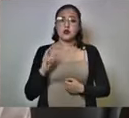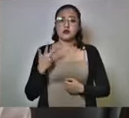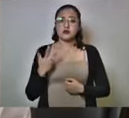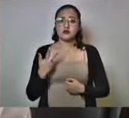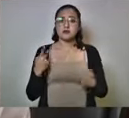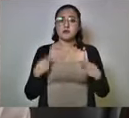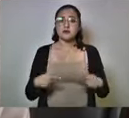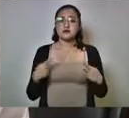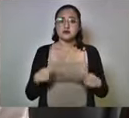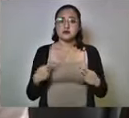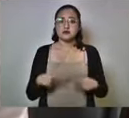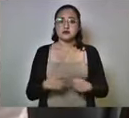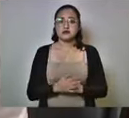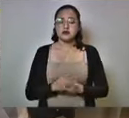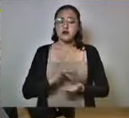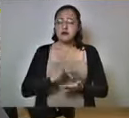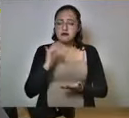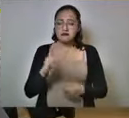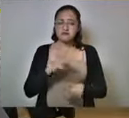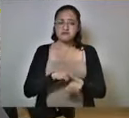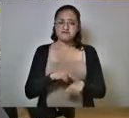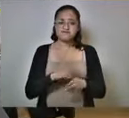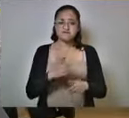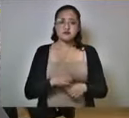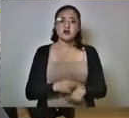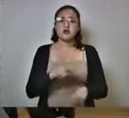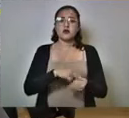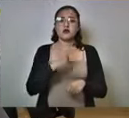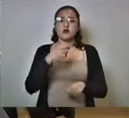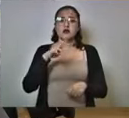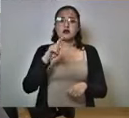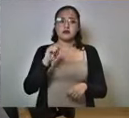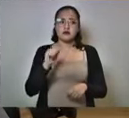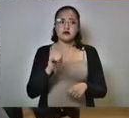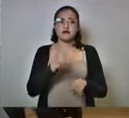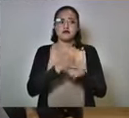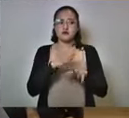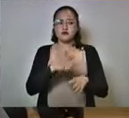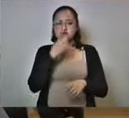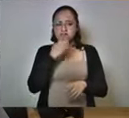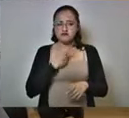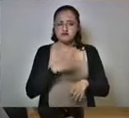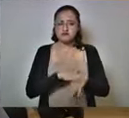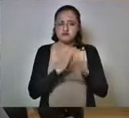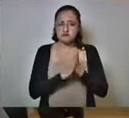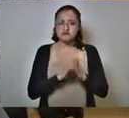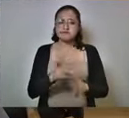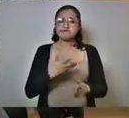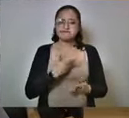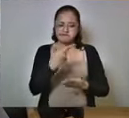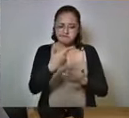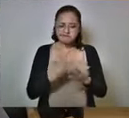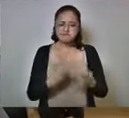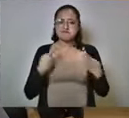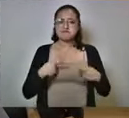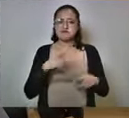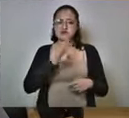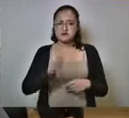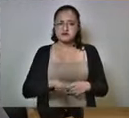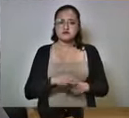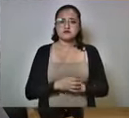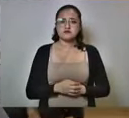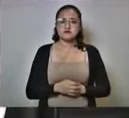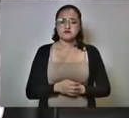48 personas, señor. Gracias, doctor. Doctor Huerta, su información, por favor. Sí, señor, ya tenemos aquí la lista de